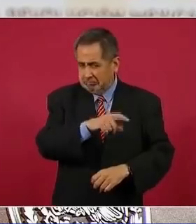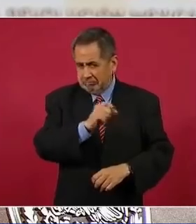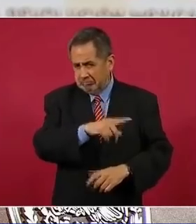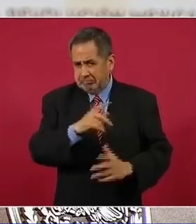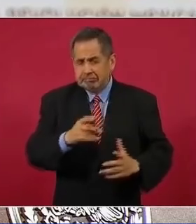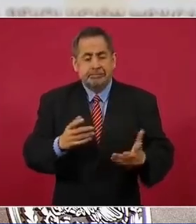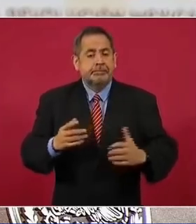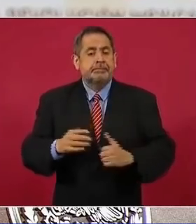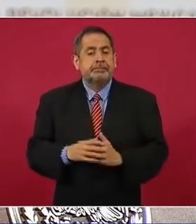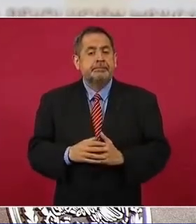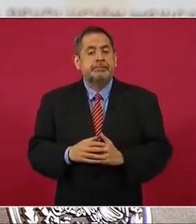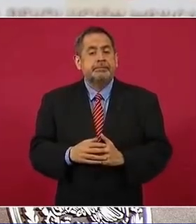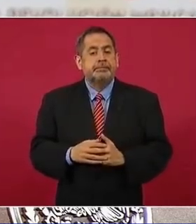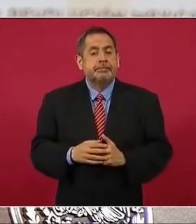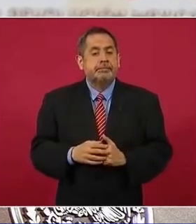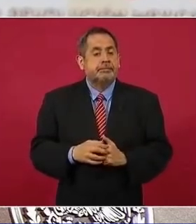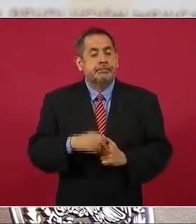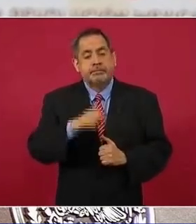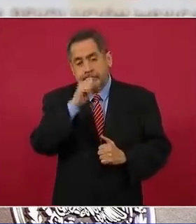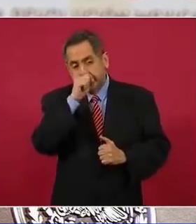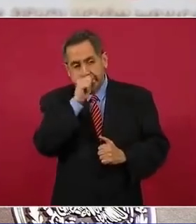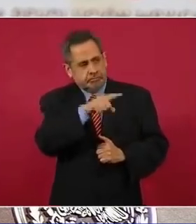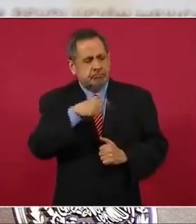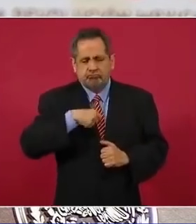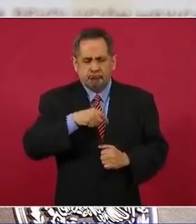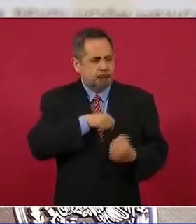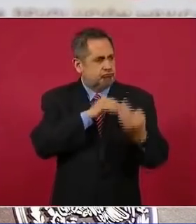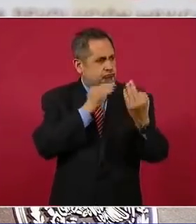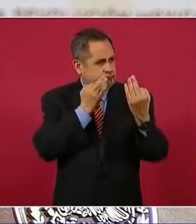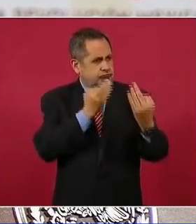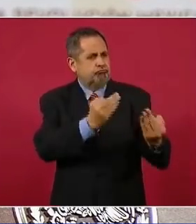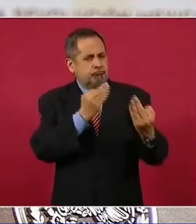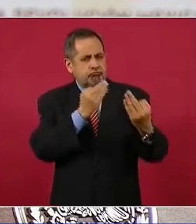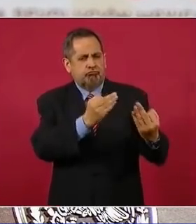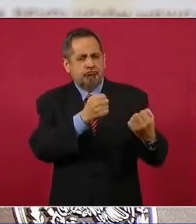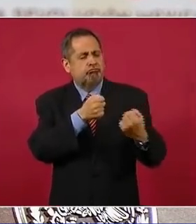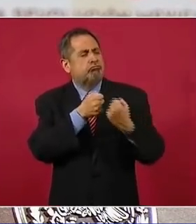Y siempre los hemos enfrentado,